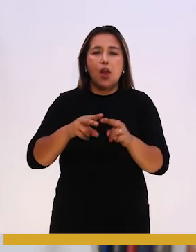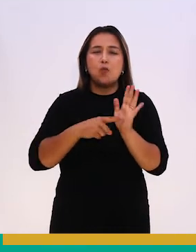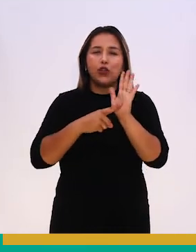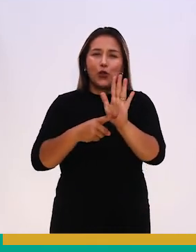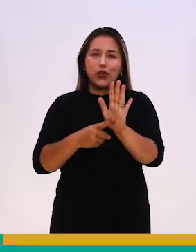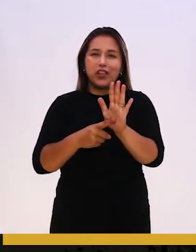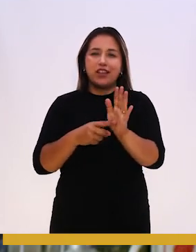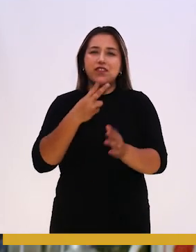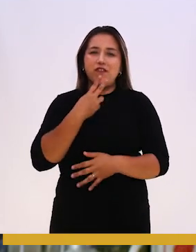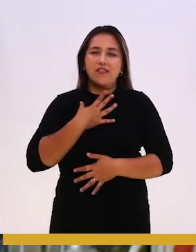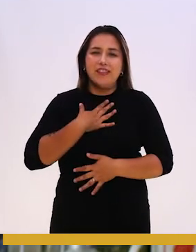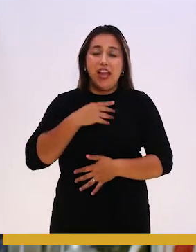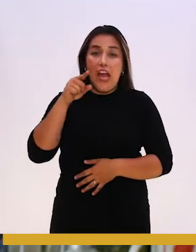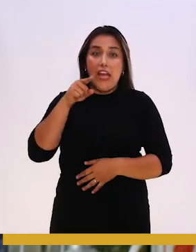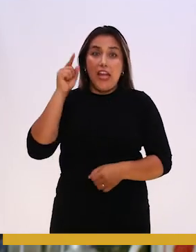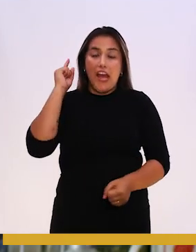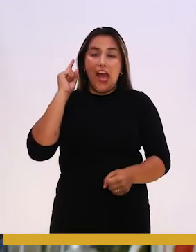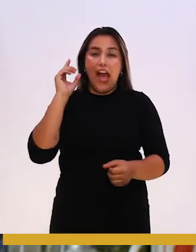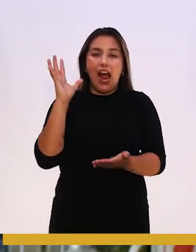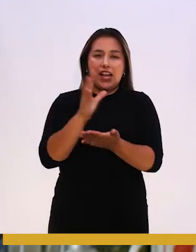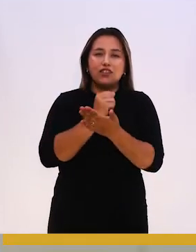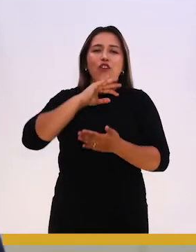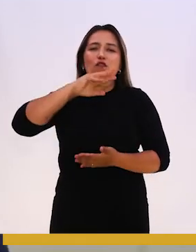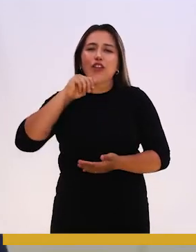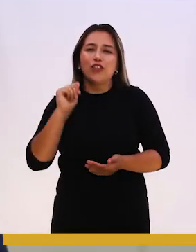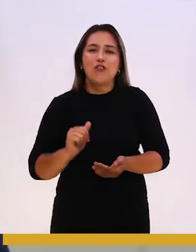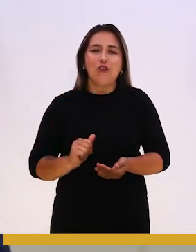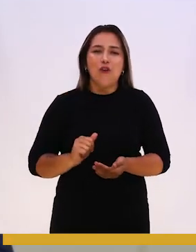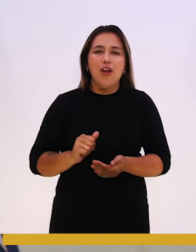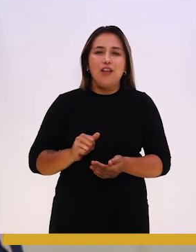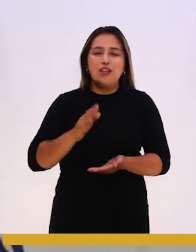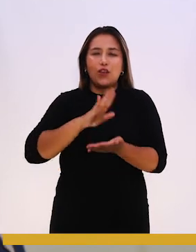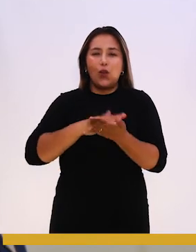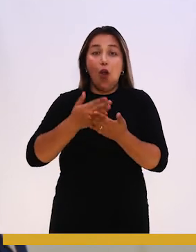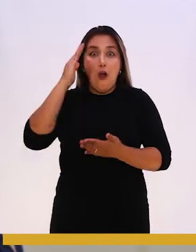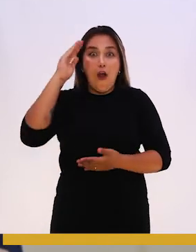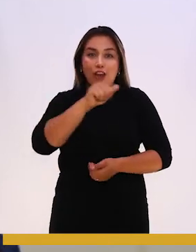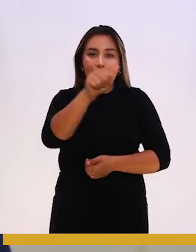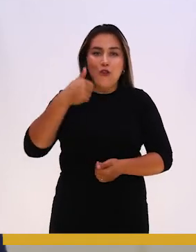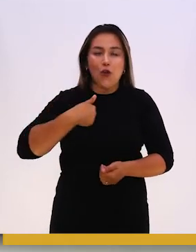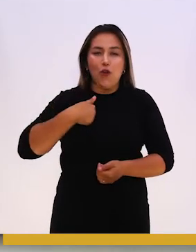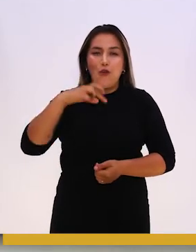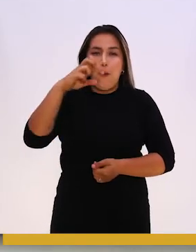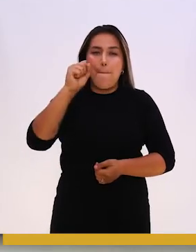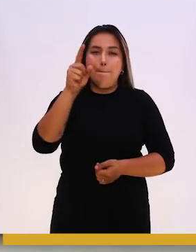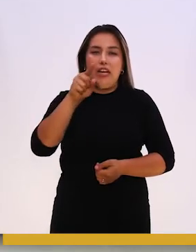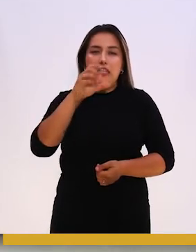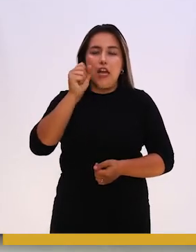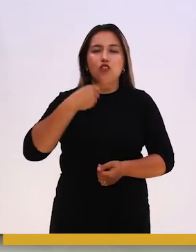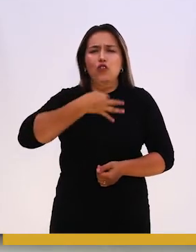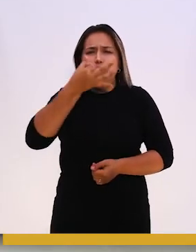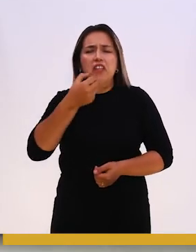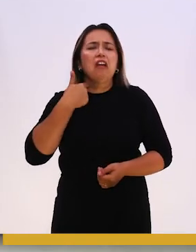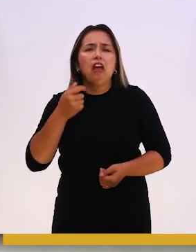saludable. Hola a todos y todas, soy Pascal Lapierre. Y hoy día les quiero contar qué es una alimentación saludable. Una alimentación saludable